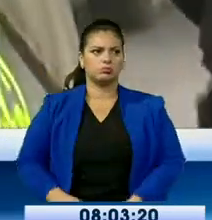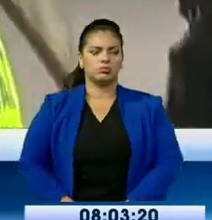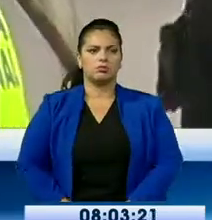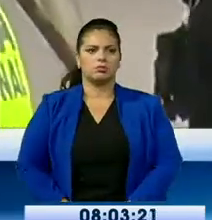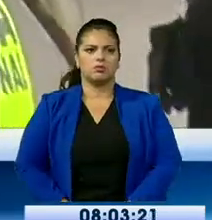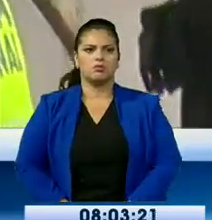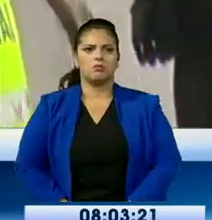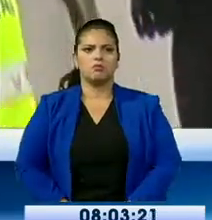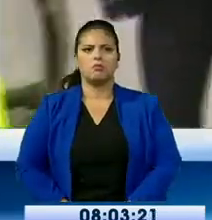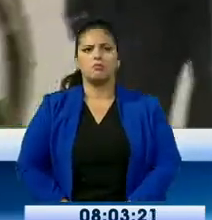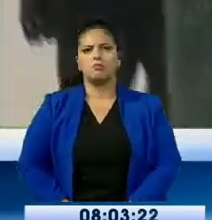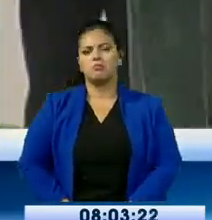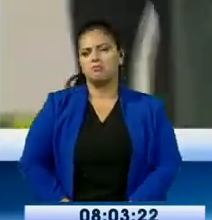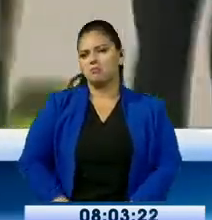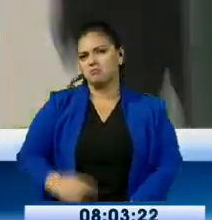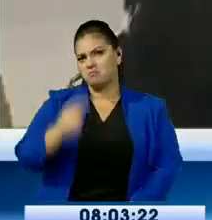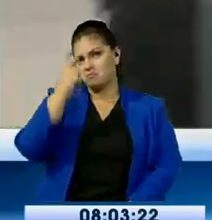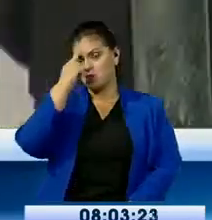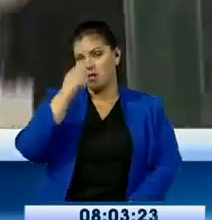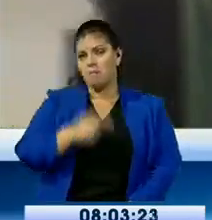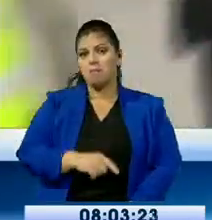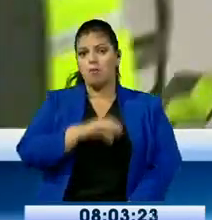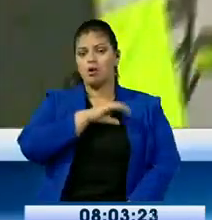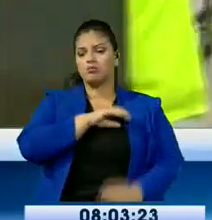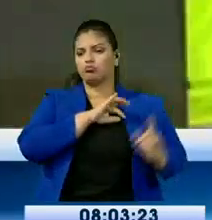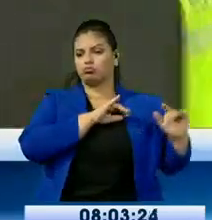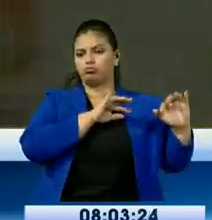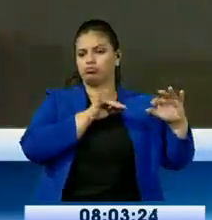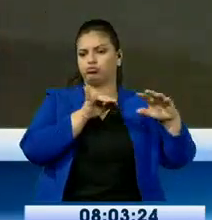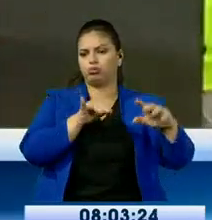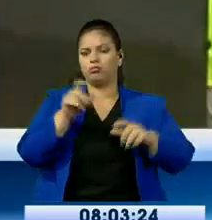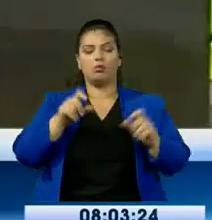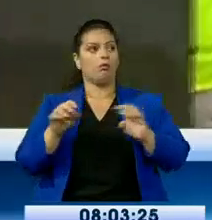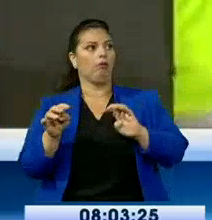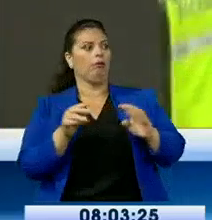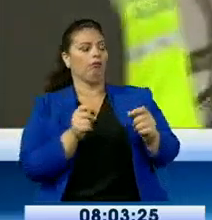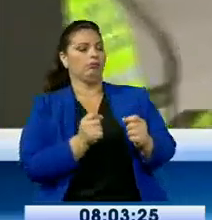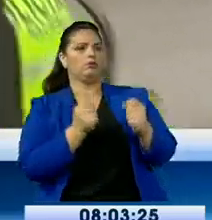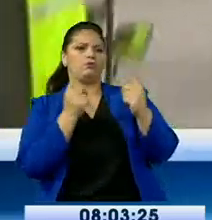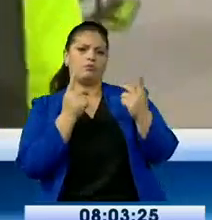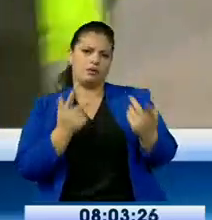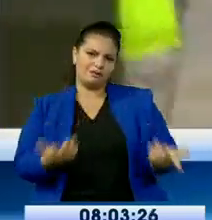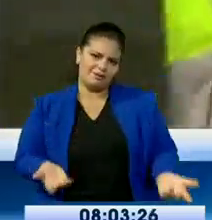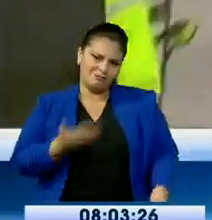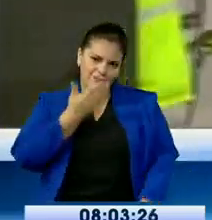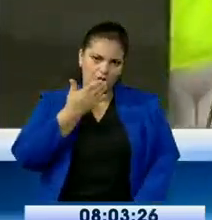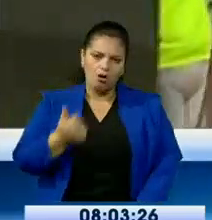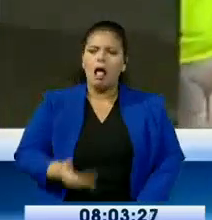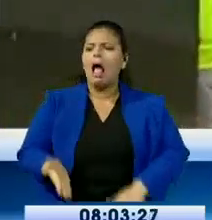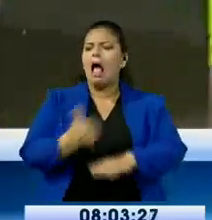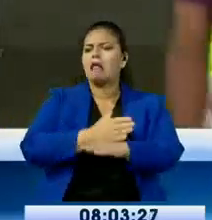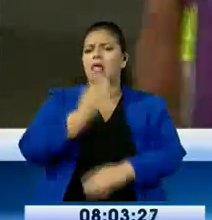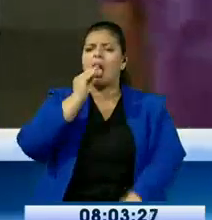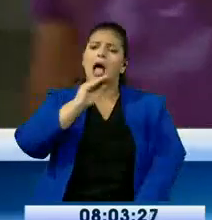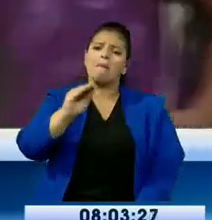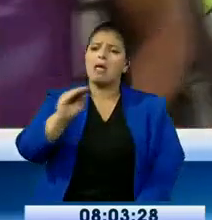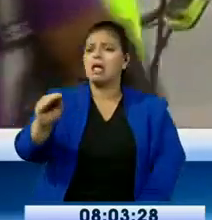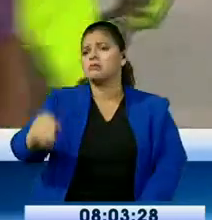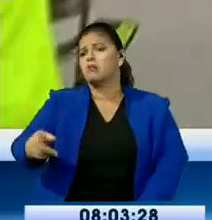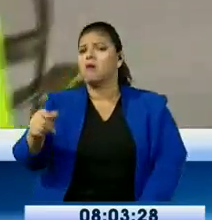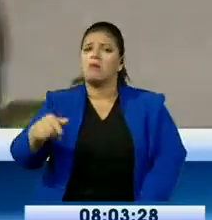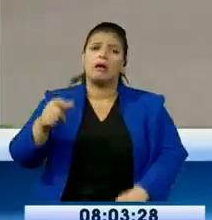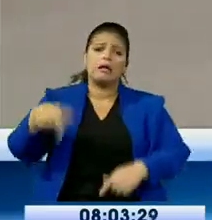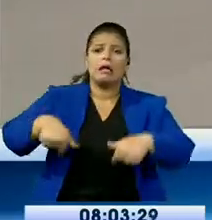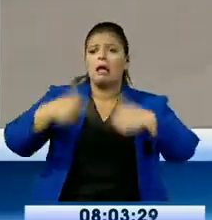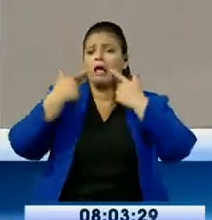también, para que no estén prevenidos también los que andan en... Justamente aprovecharían, según lo que